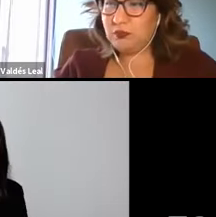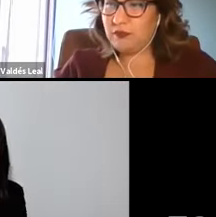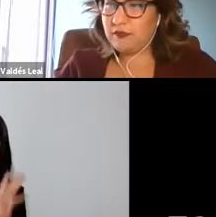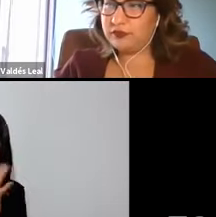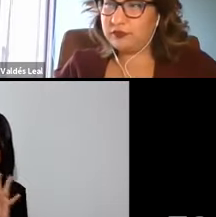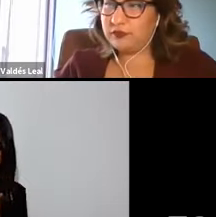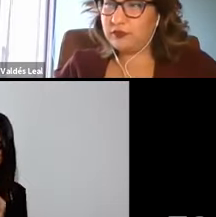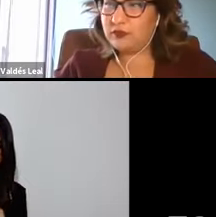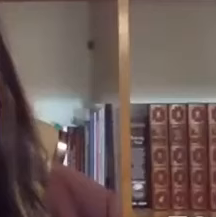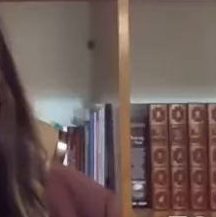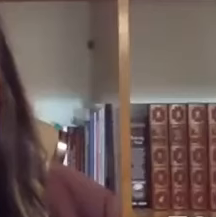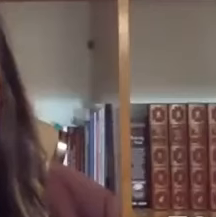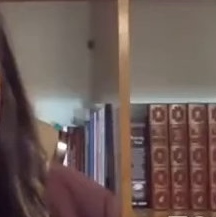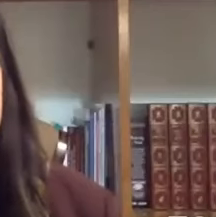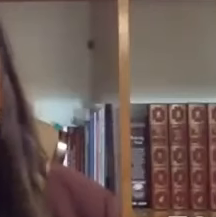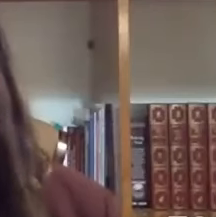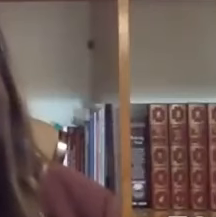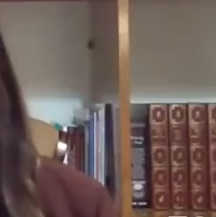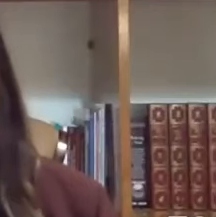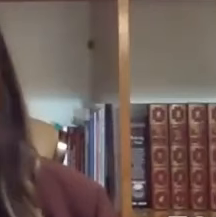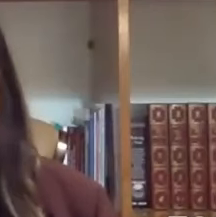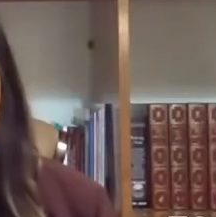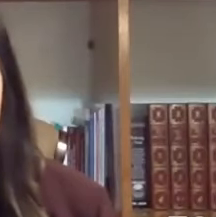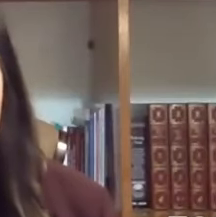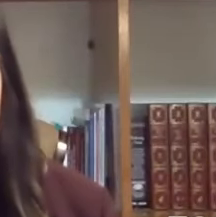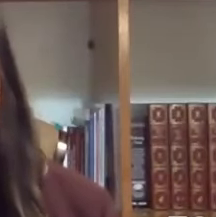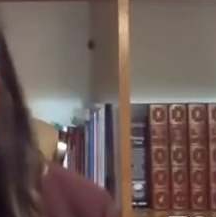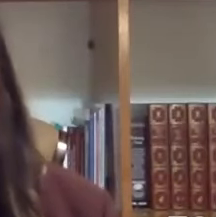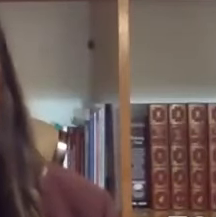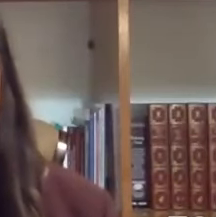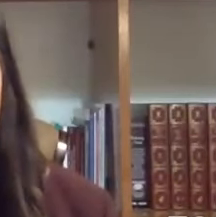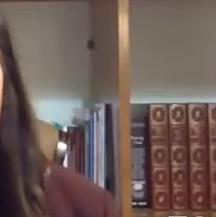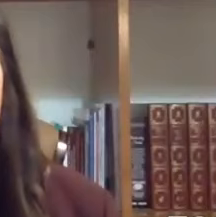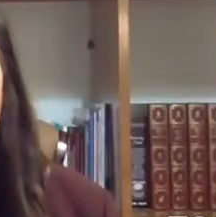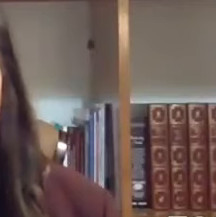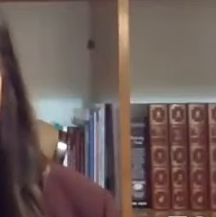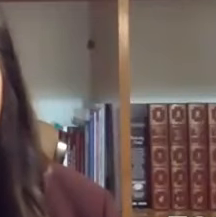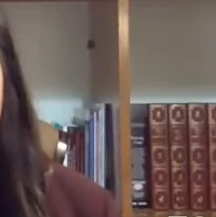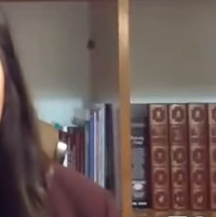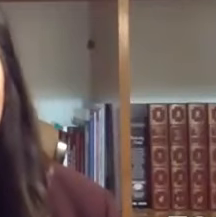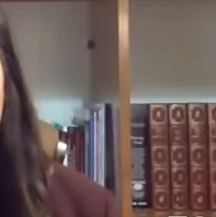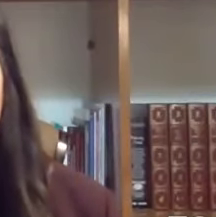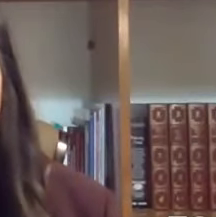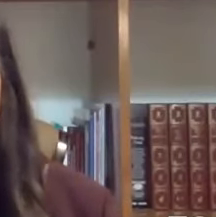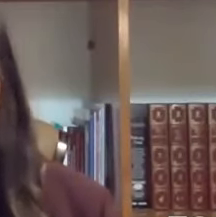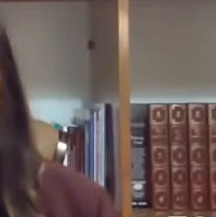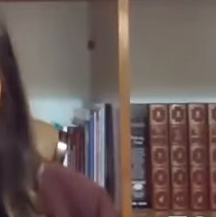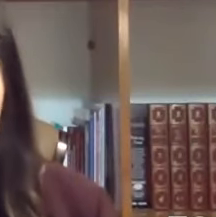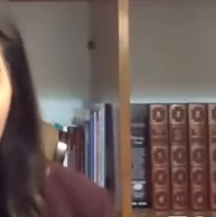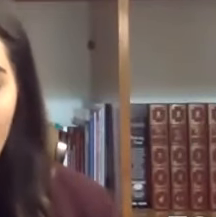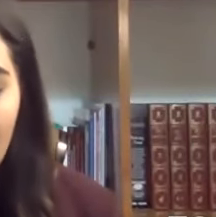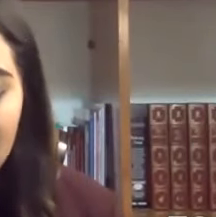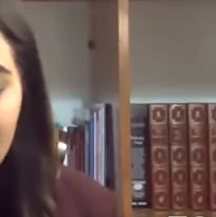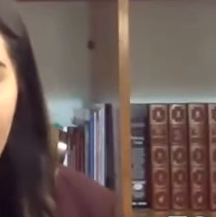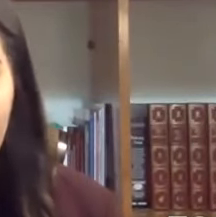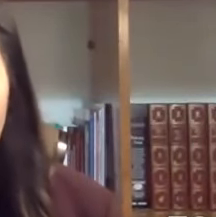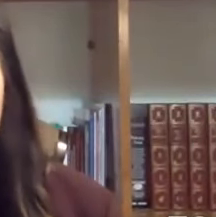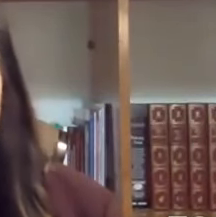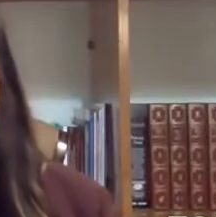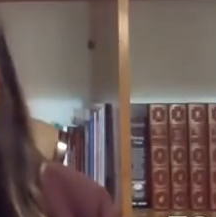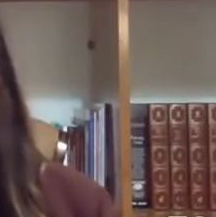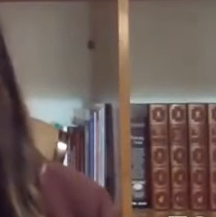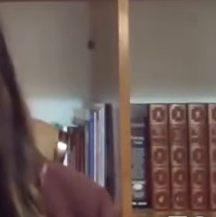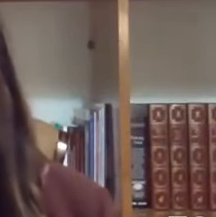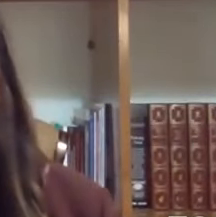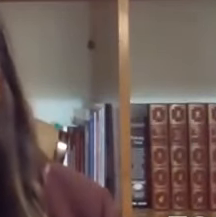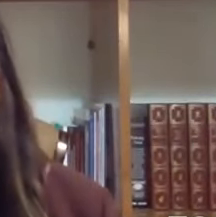puntos. Primero hablaré sobre mis impresiones acerca de los objetivos y metodología del cuaderno de jurisprudencia.